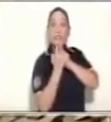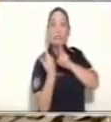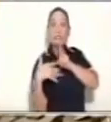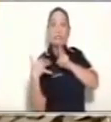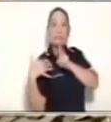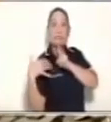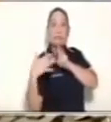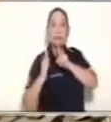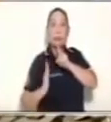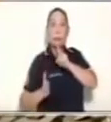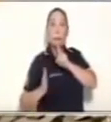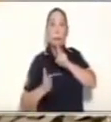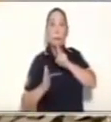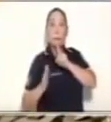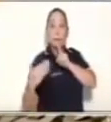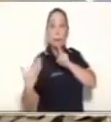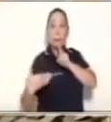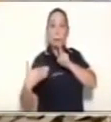perro.